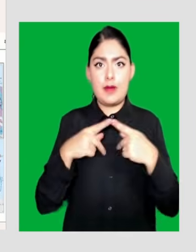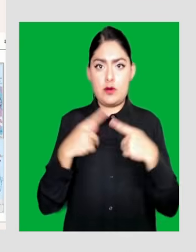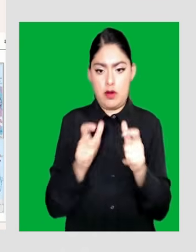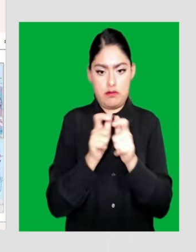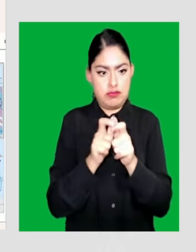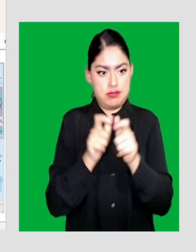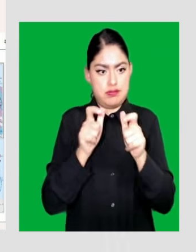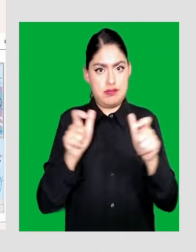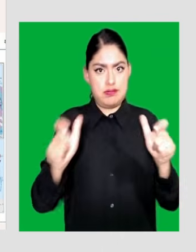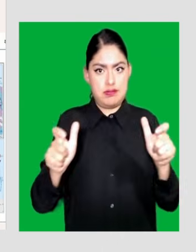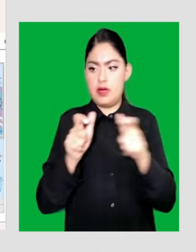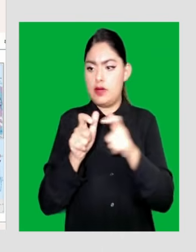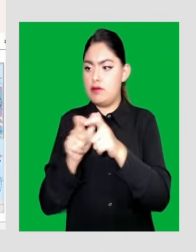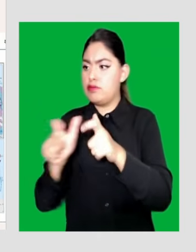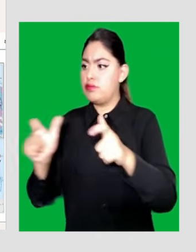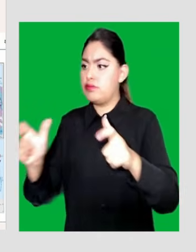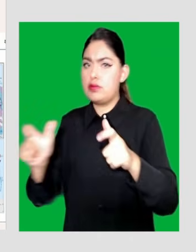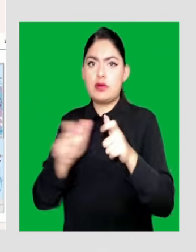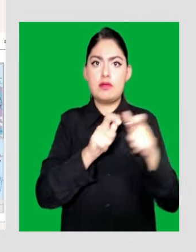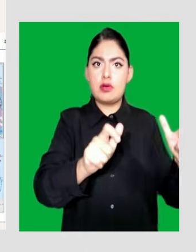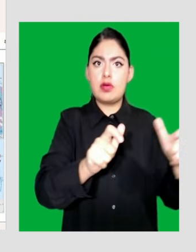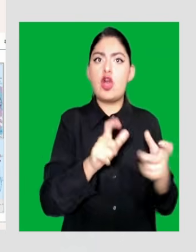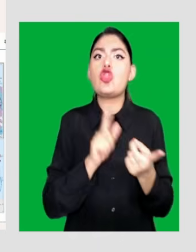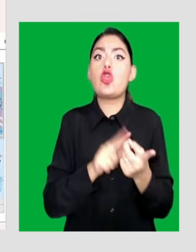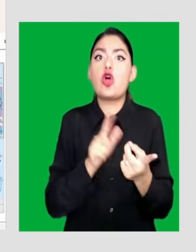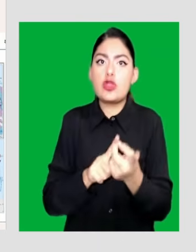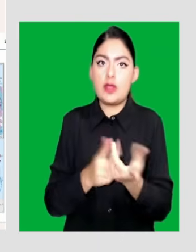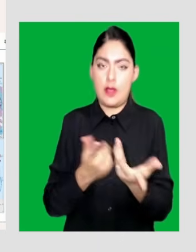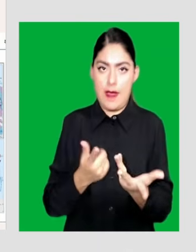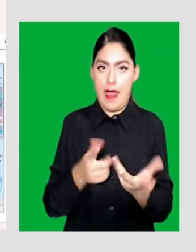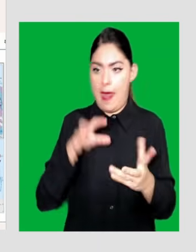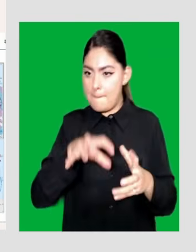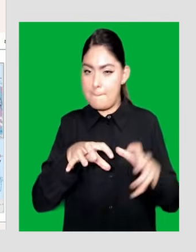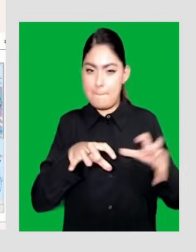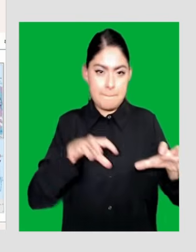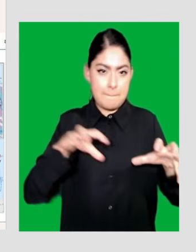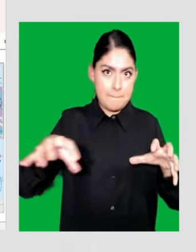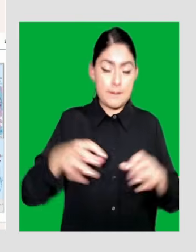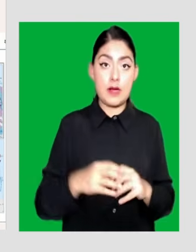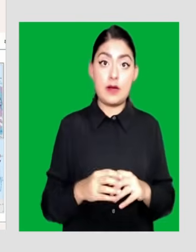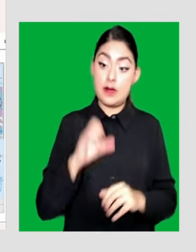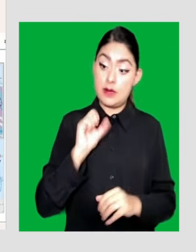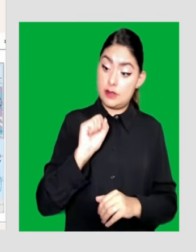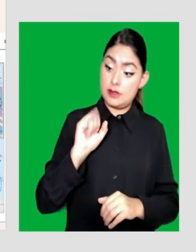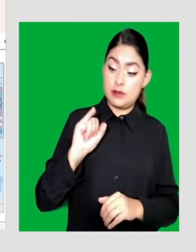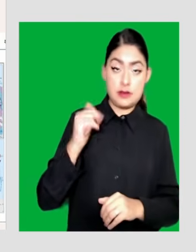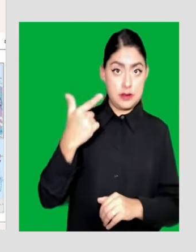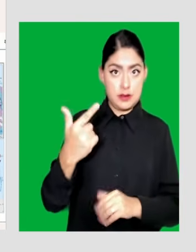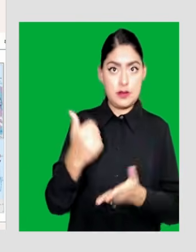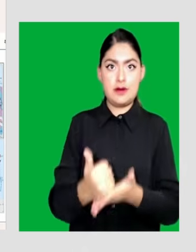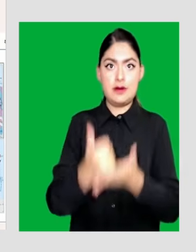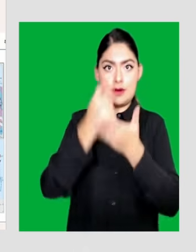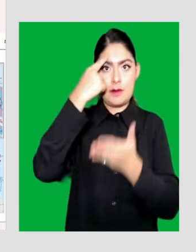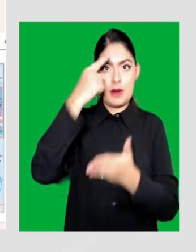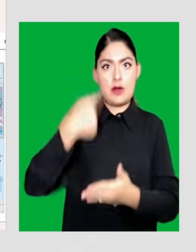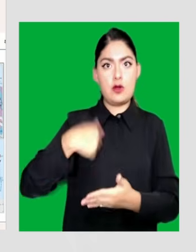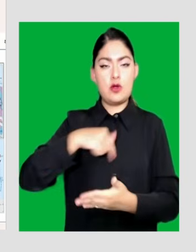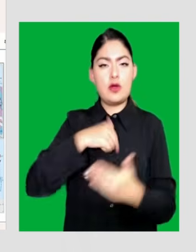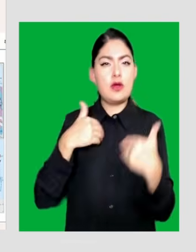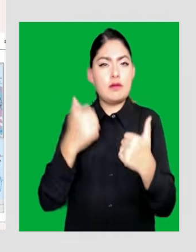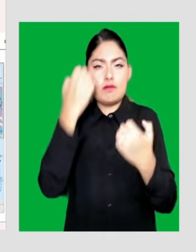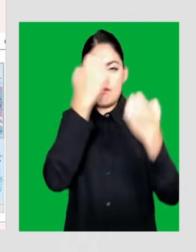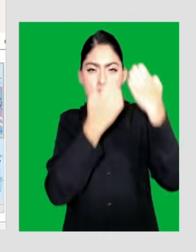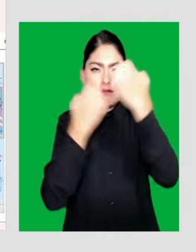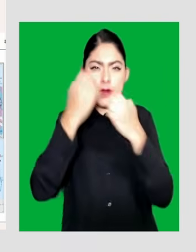qué entidades ocurren más fallecimientos y la principal ruta de desplazamiento. También podemos observar del lado